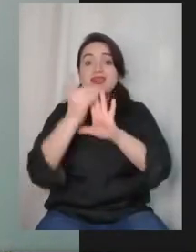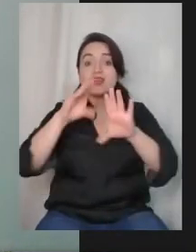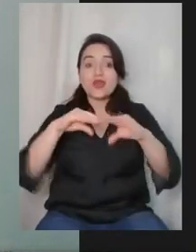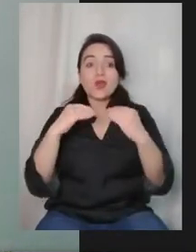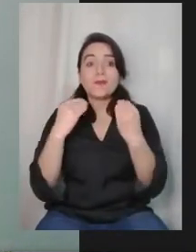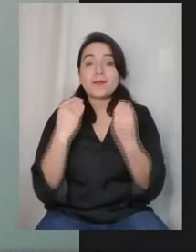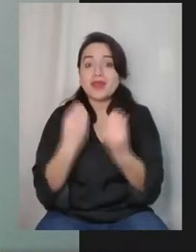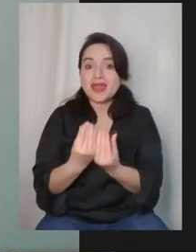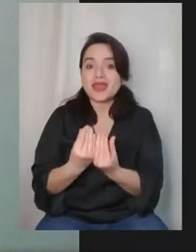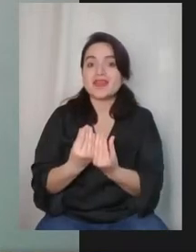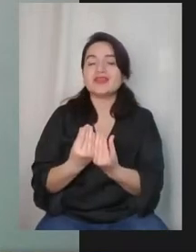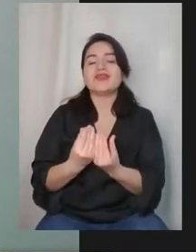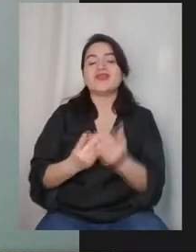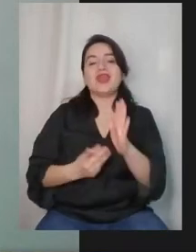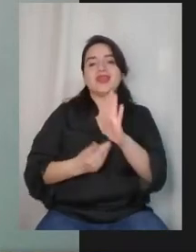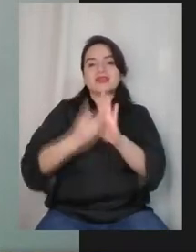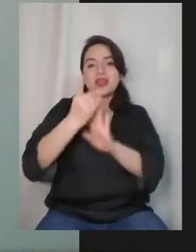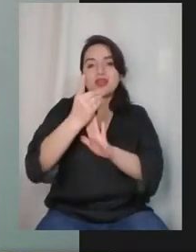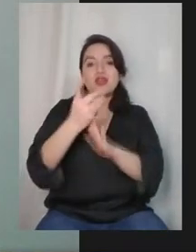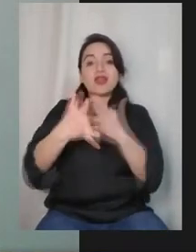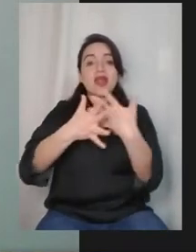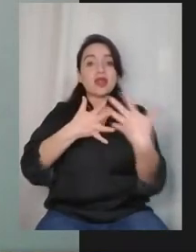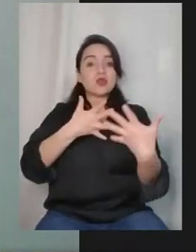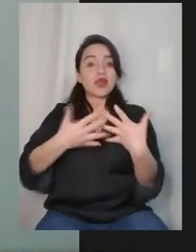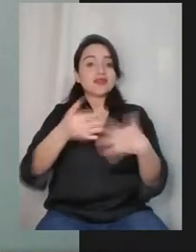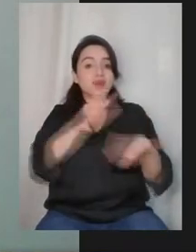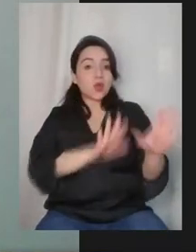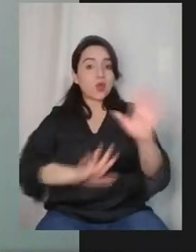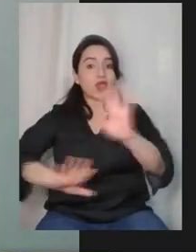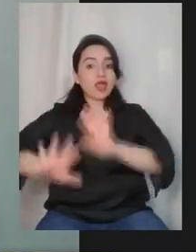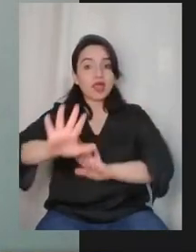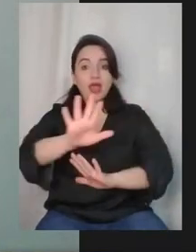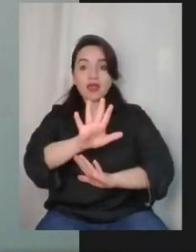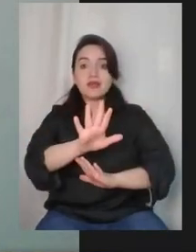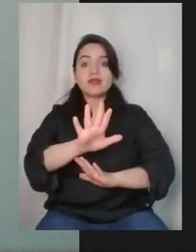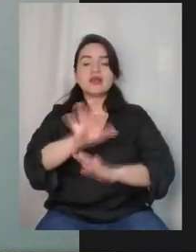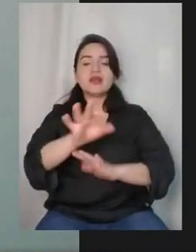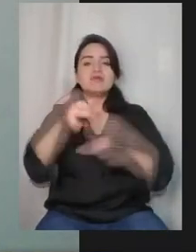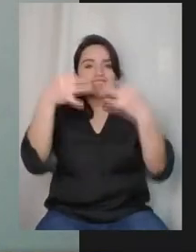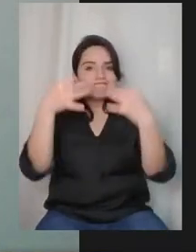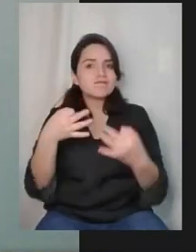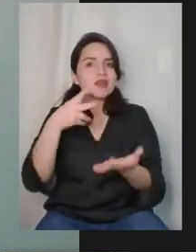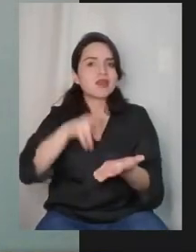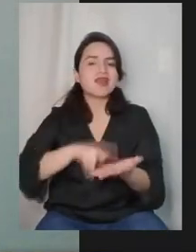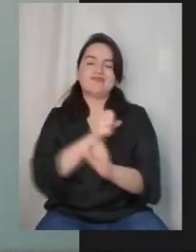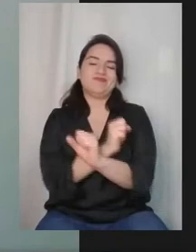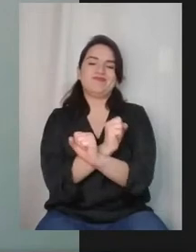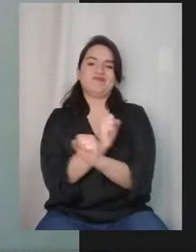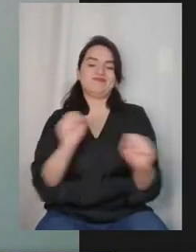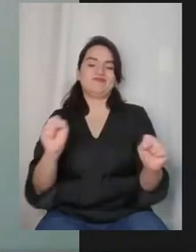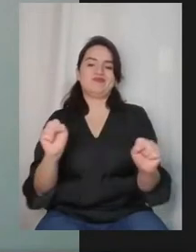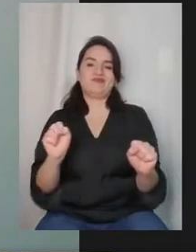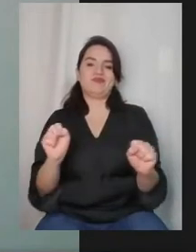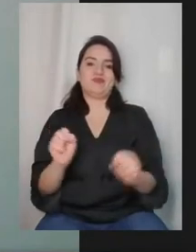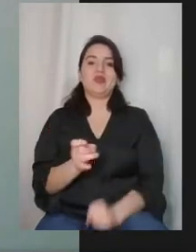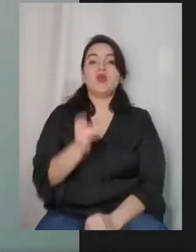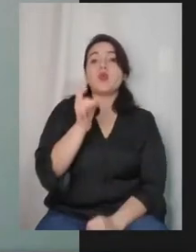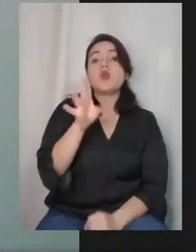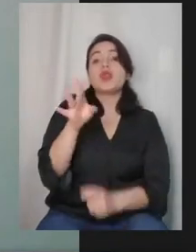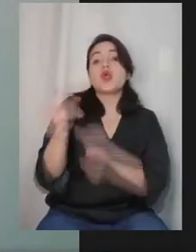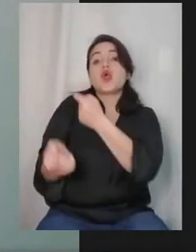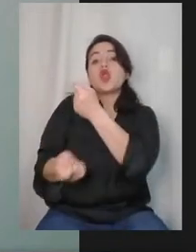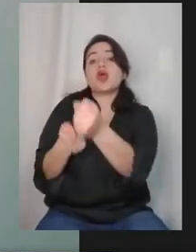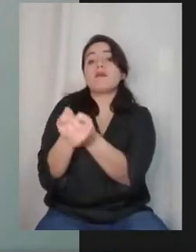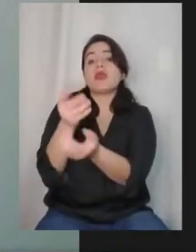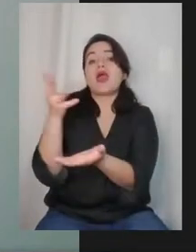desarrollo sustentable, pero una sustentabilidad con la definición real, no con una definición economicista, y no permite el adecuado